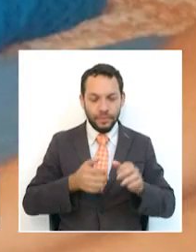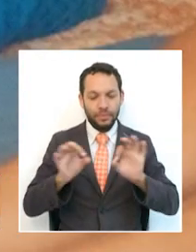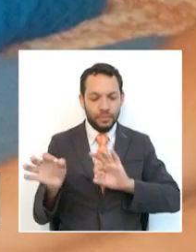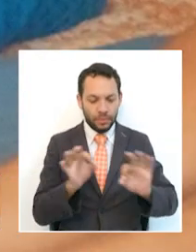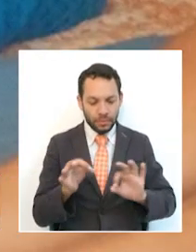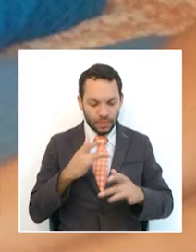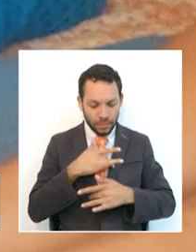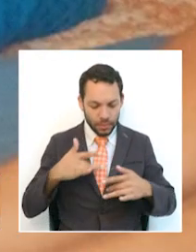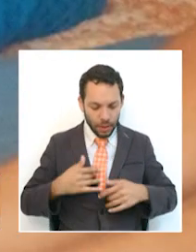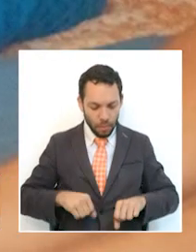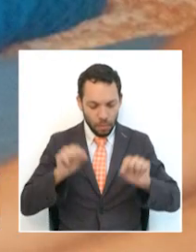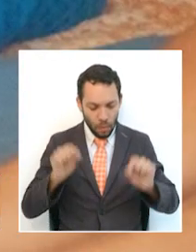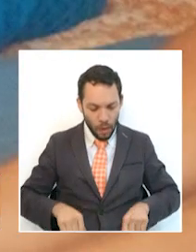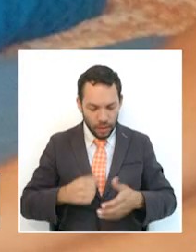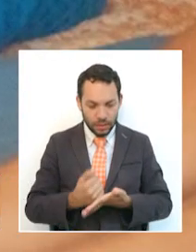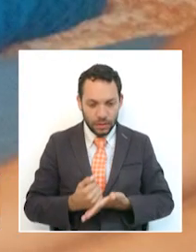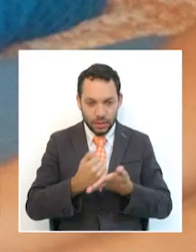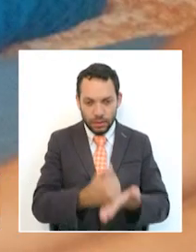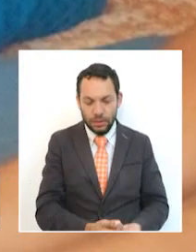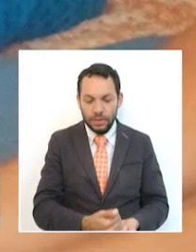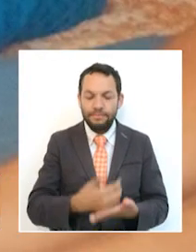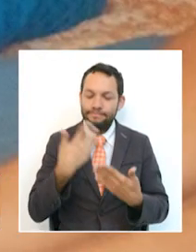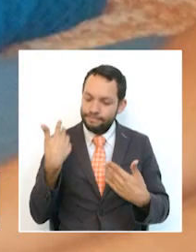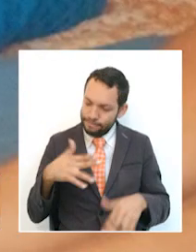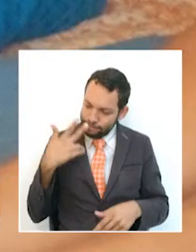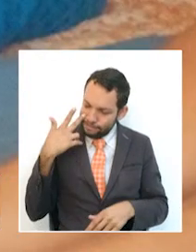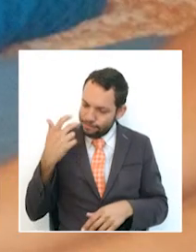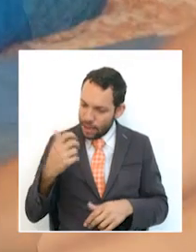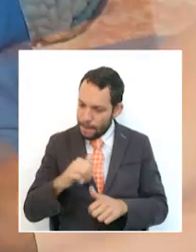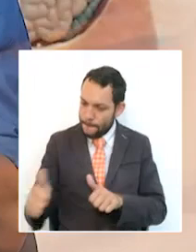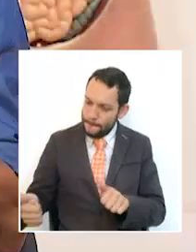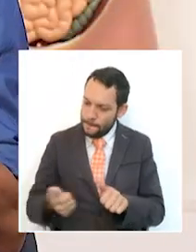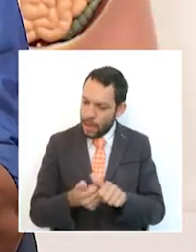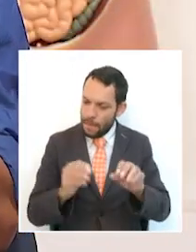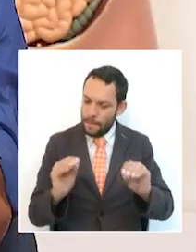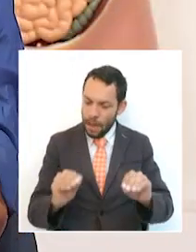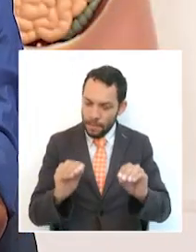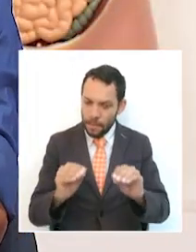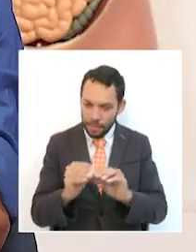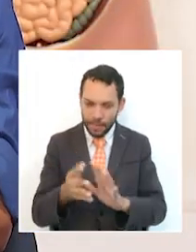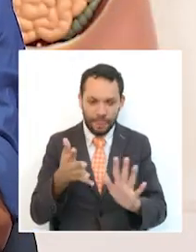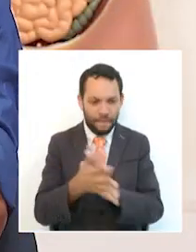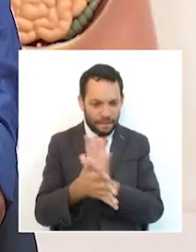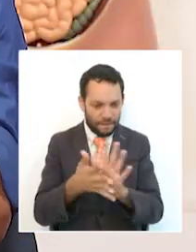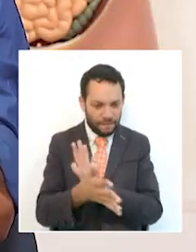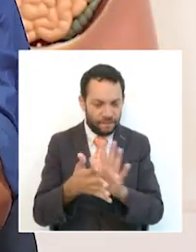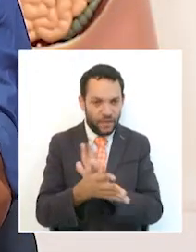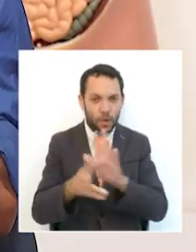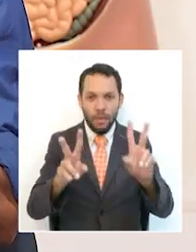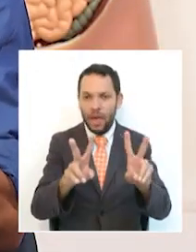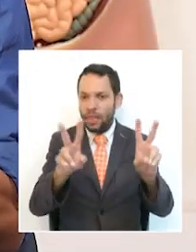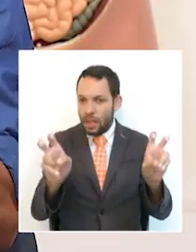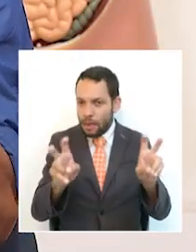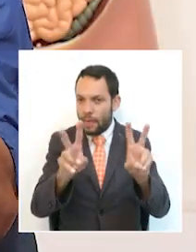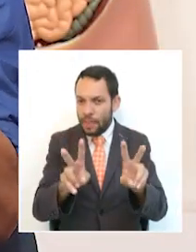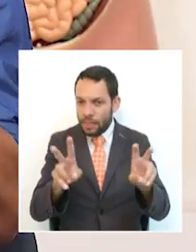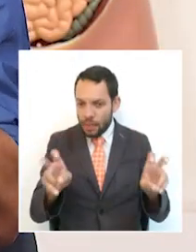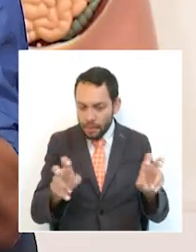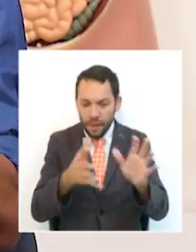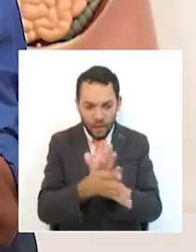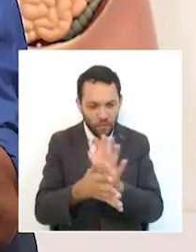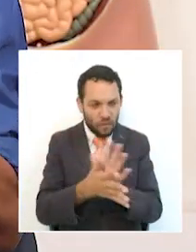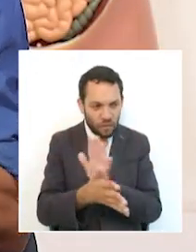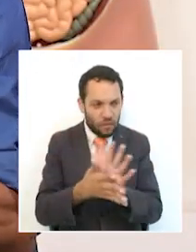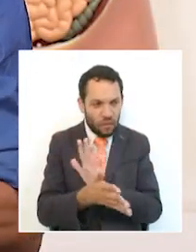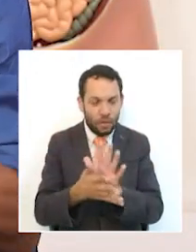entonces esto es algo maravilloso que vale la pena anunciarlo a hablar de él con mucha modestia porque lo importante es que no